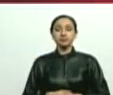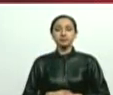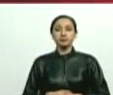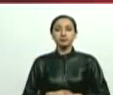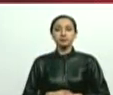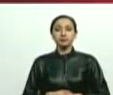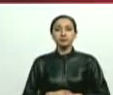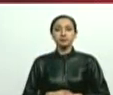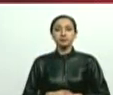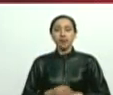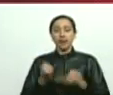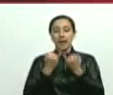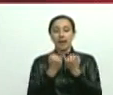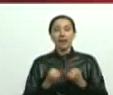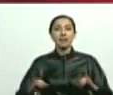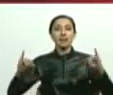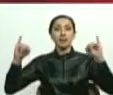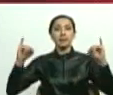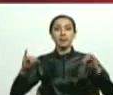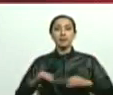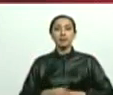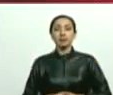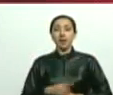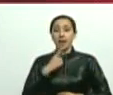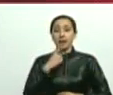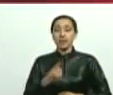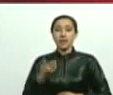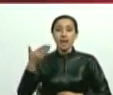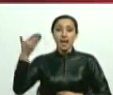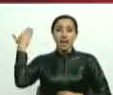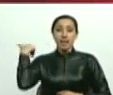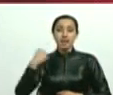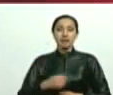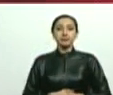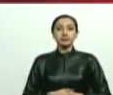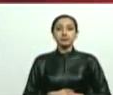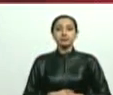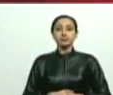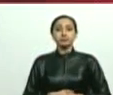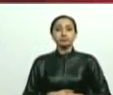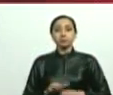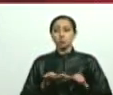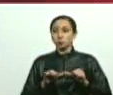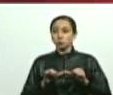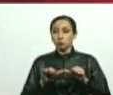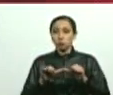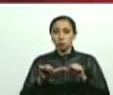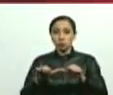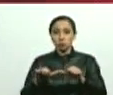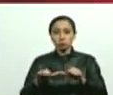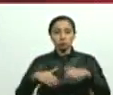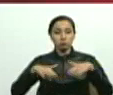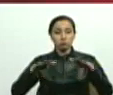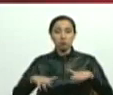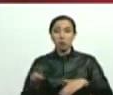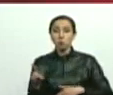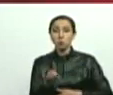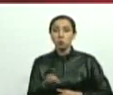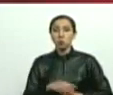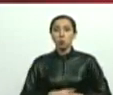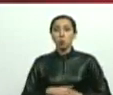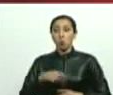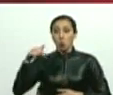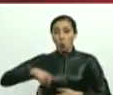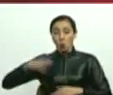la independencia, dije ayer, no es algo estático. Hoy uno de los embajadores que